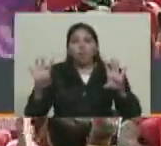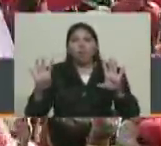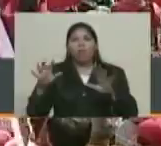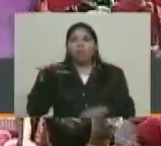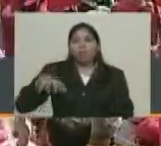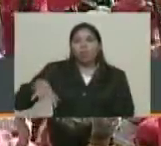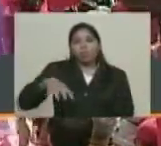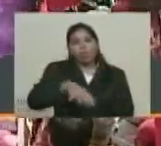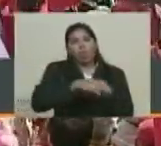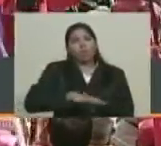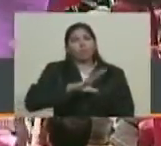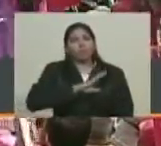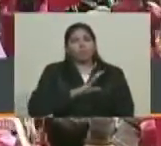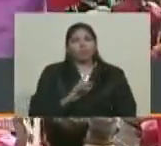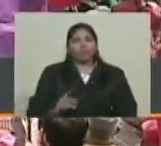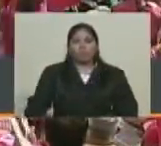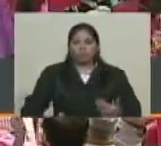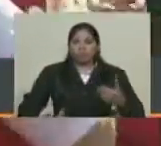revolución.